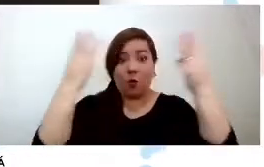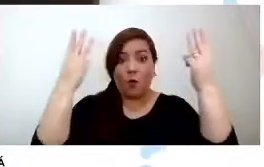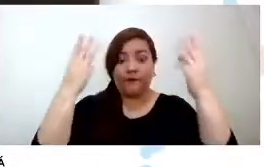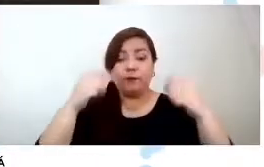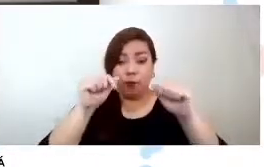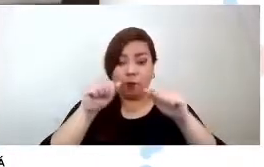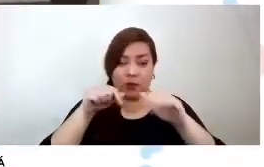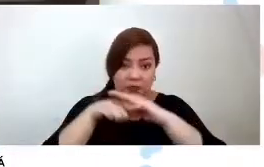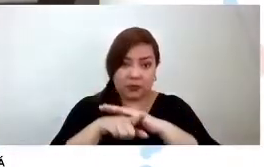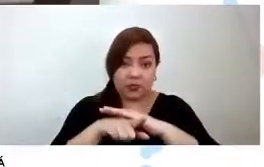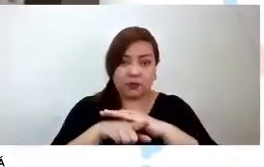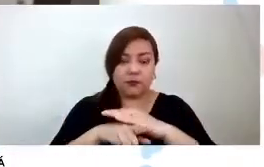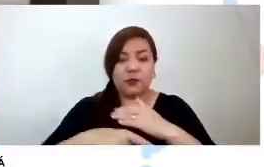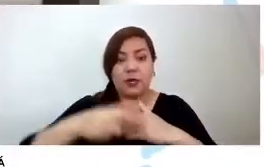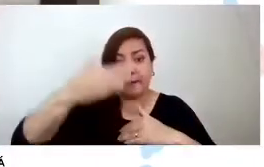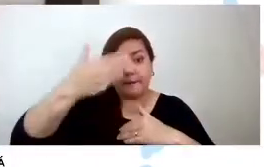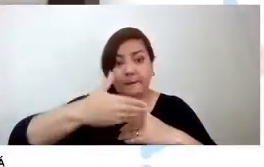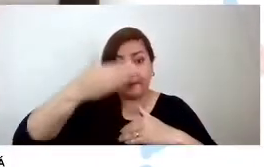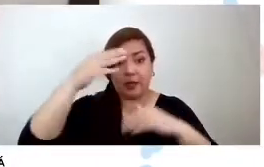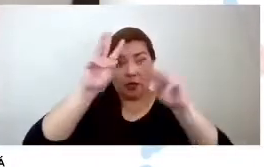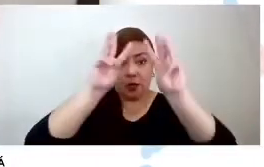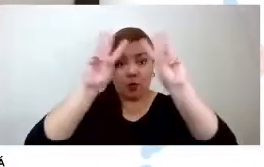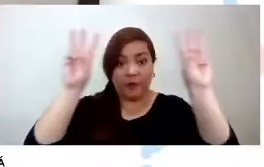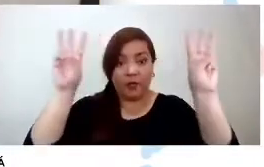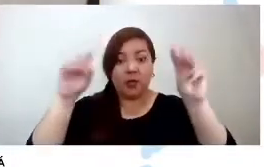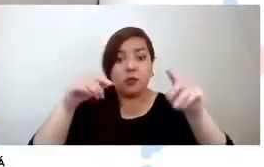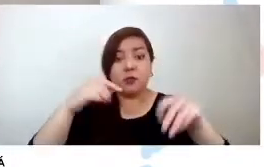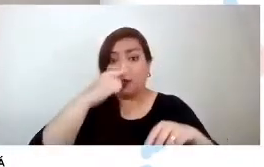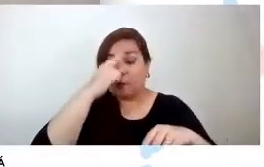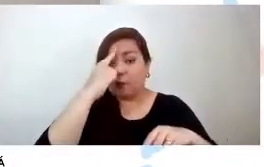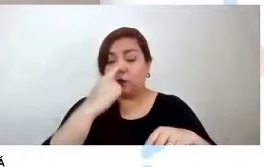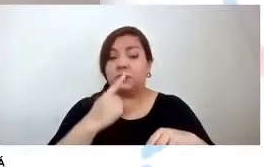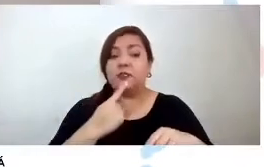y en la página web del Museo Regional, que es